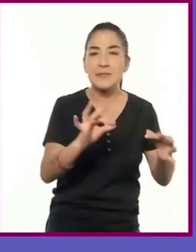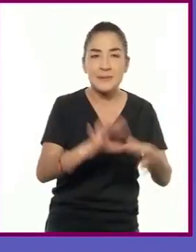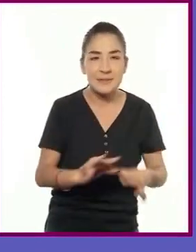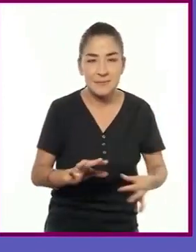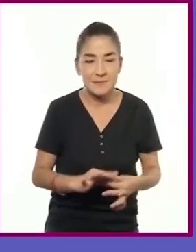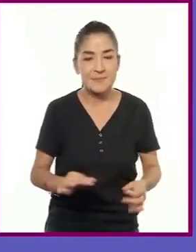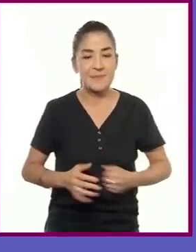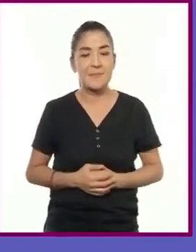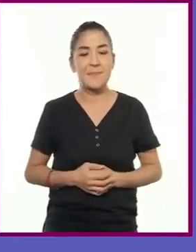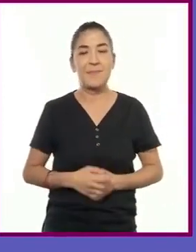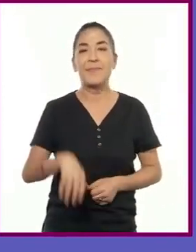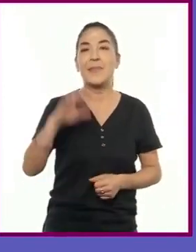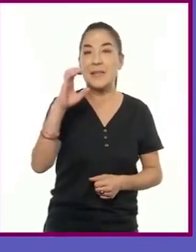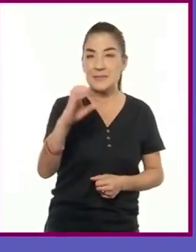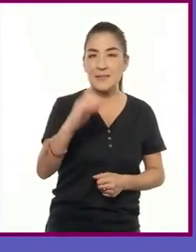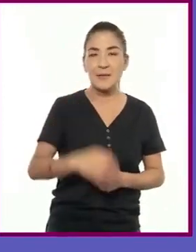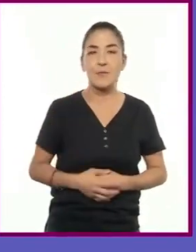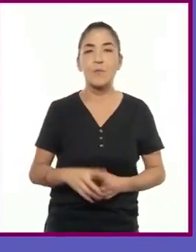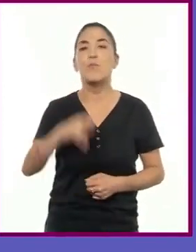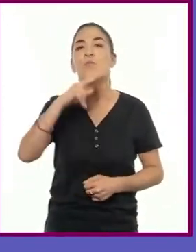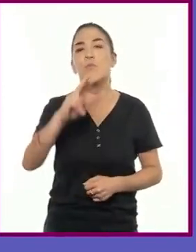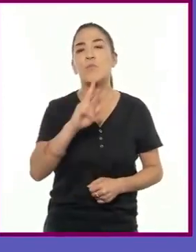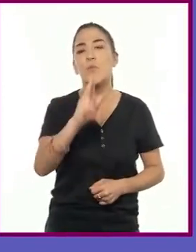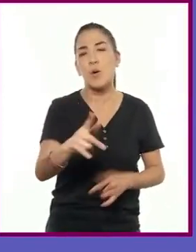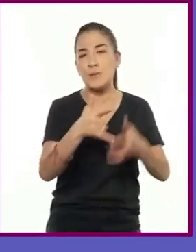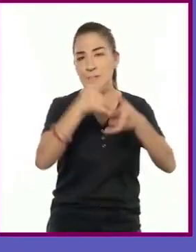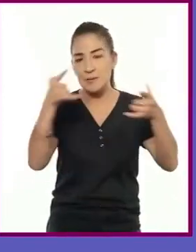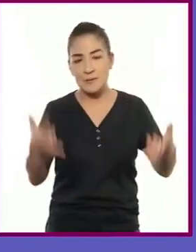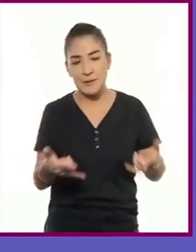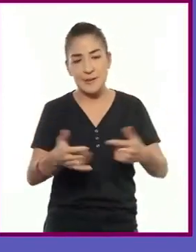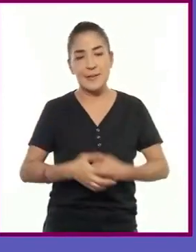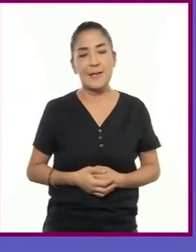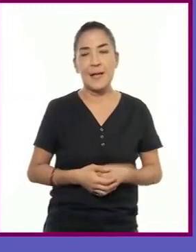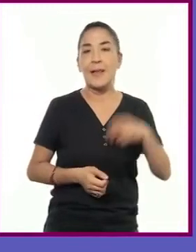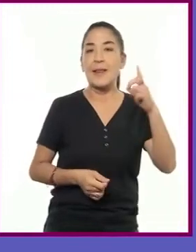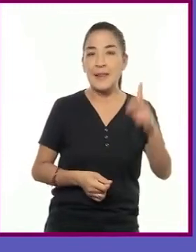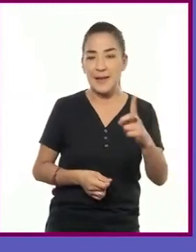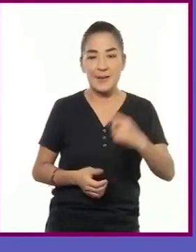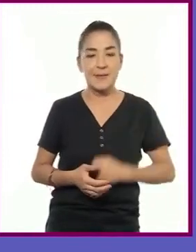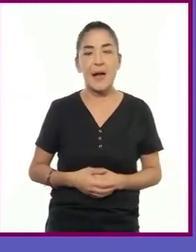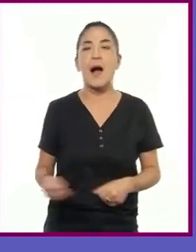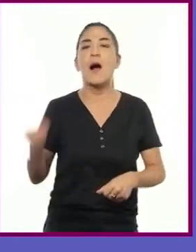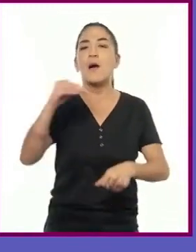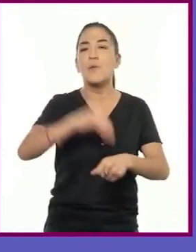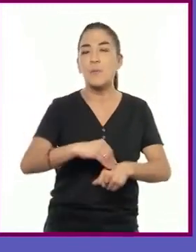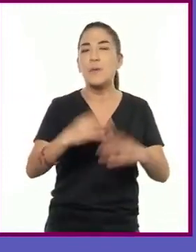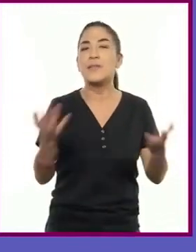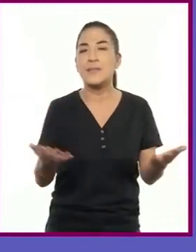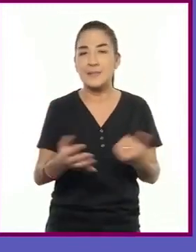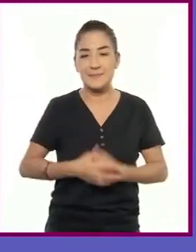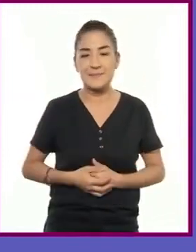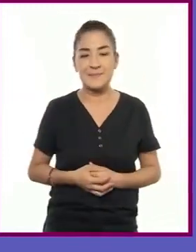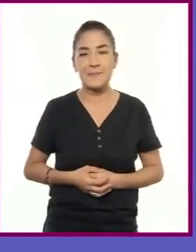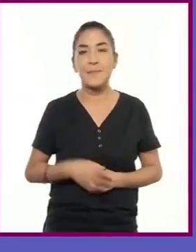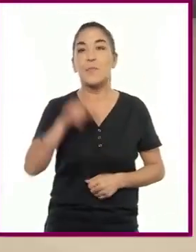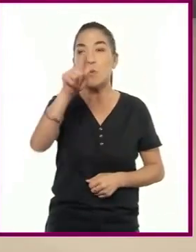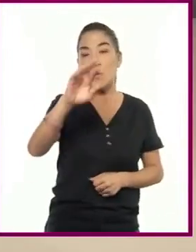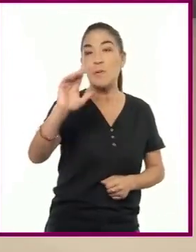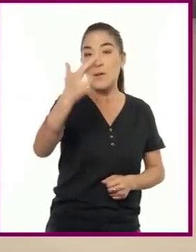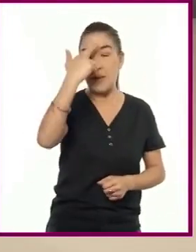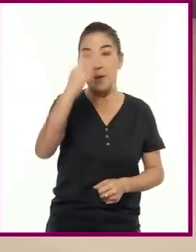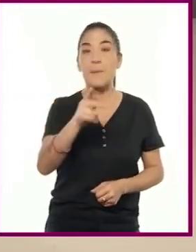descriptivo. Inciso C, narrativo. Inciso D, argumentativo. Recuerden